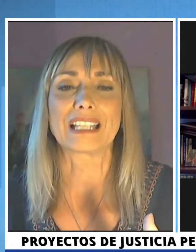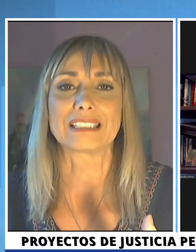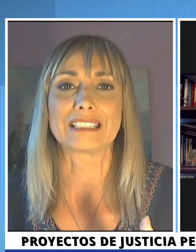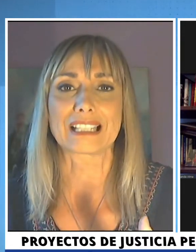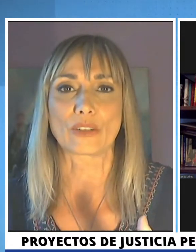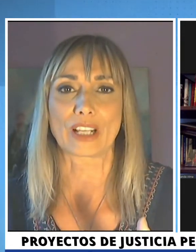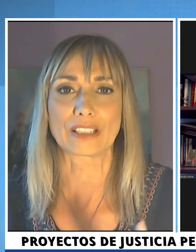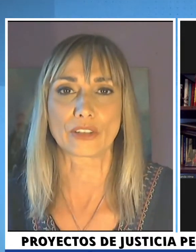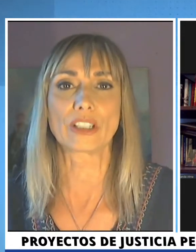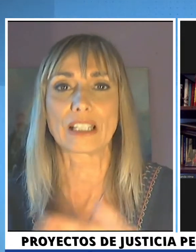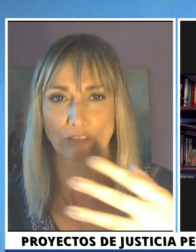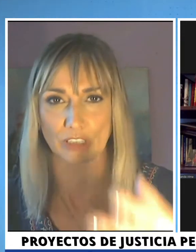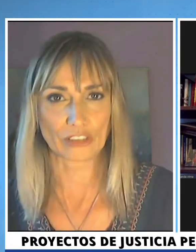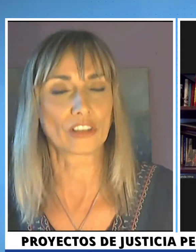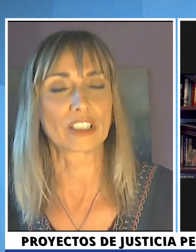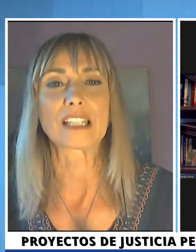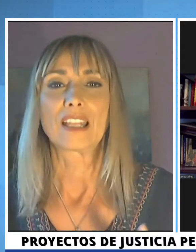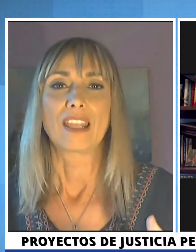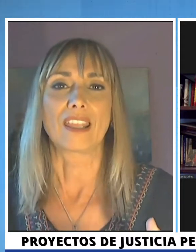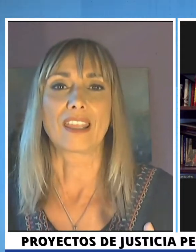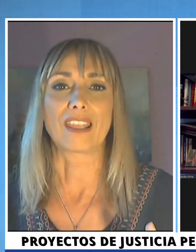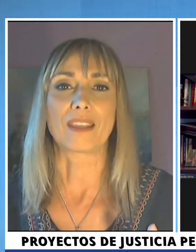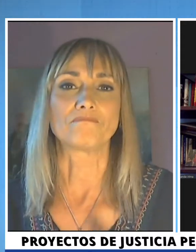las distintas organizaciones, las asociaciones,